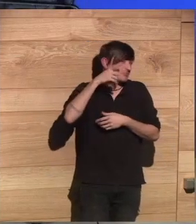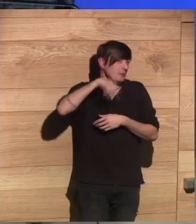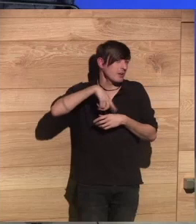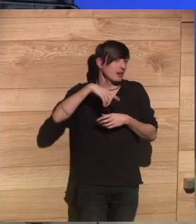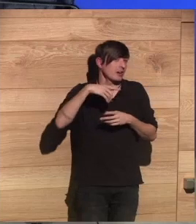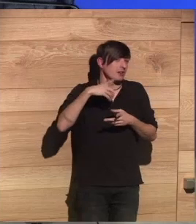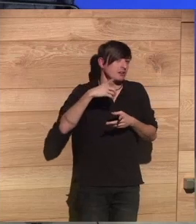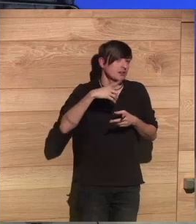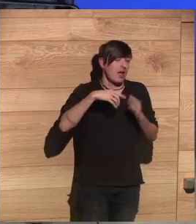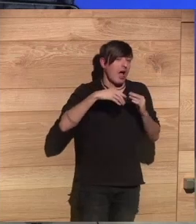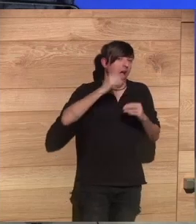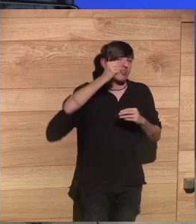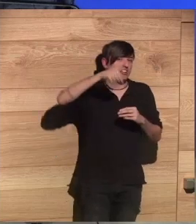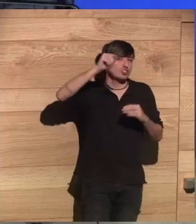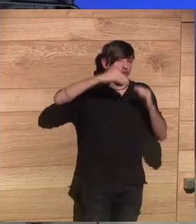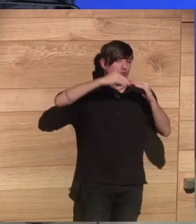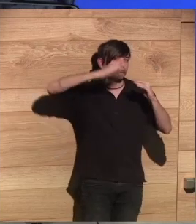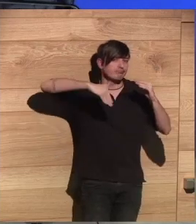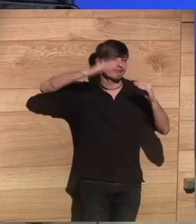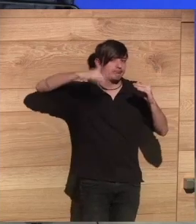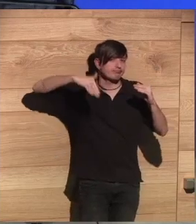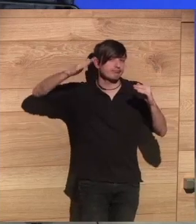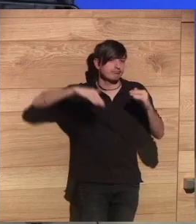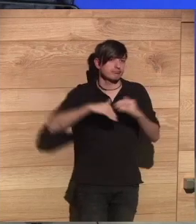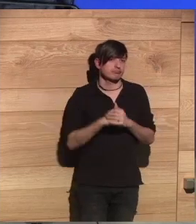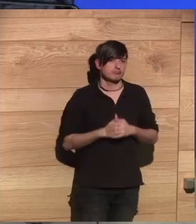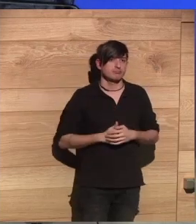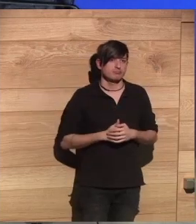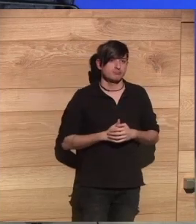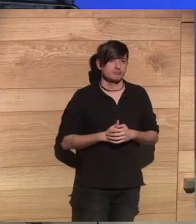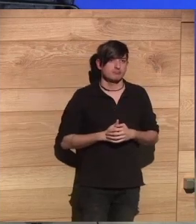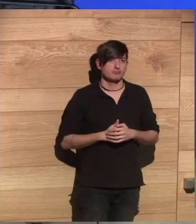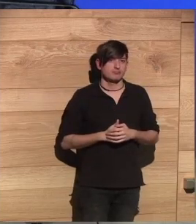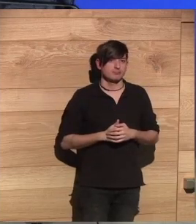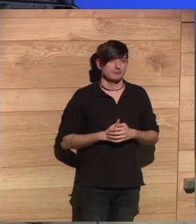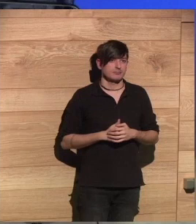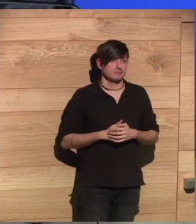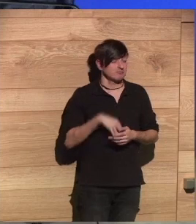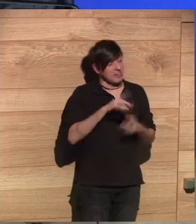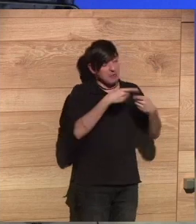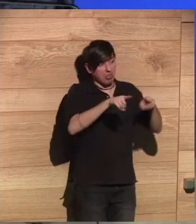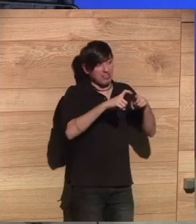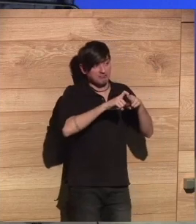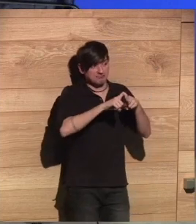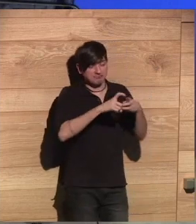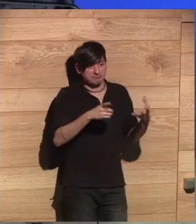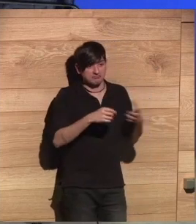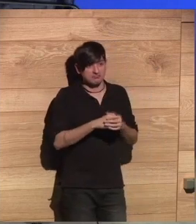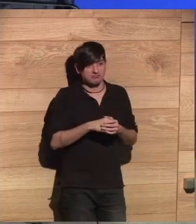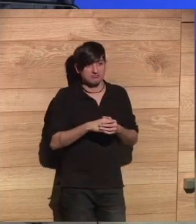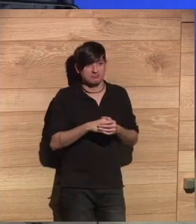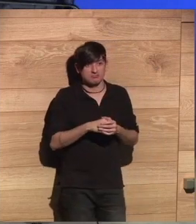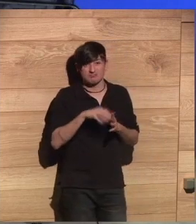acento tum pam pam pam tum pam pam pam pum pam pam, pero el